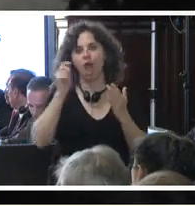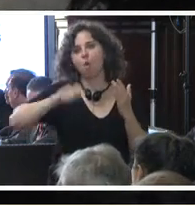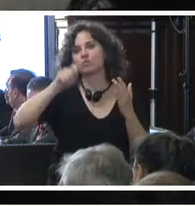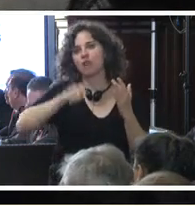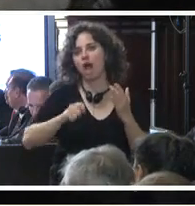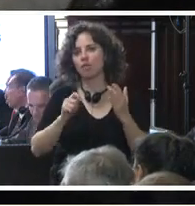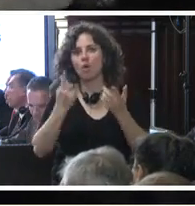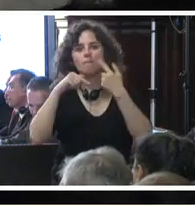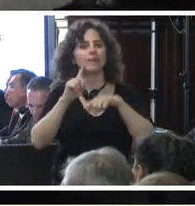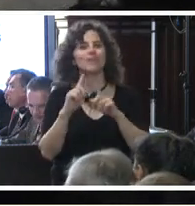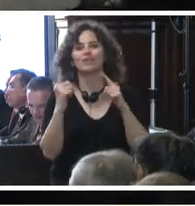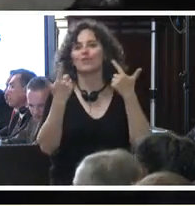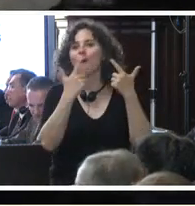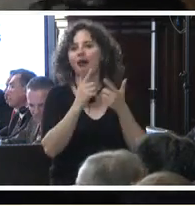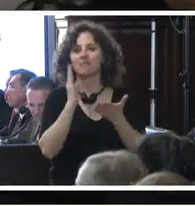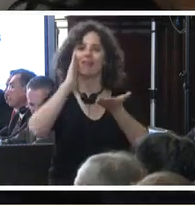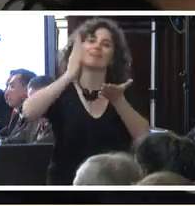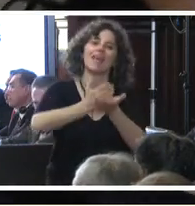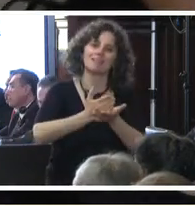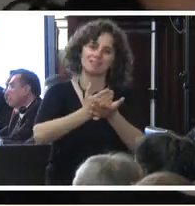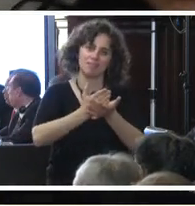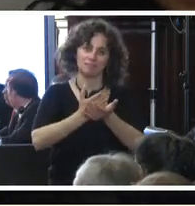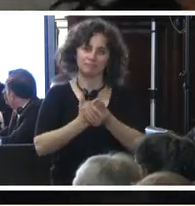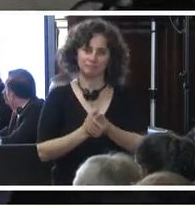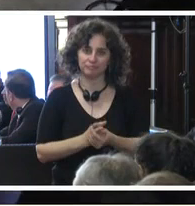acción penal, pero sin ninguna sentencia condenatoria.